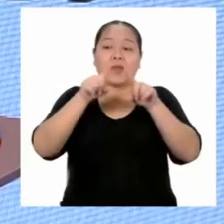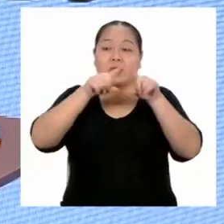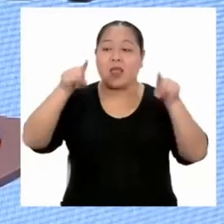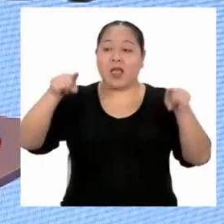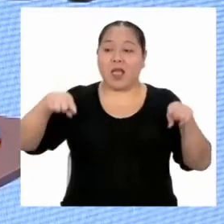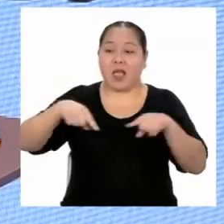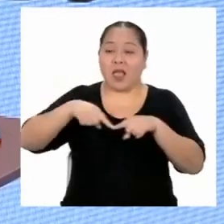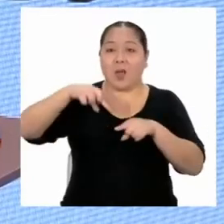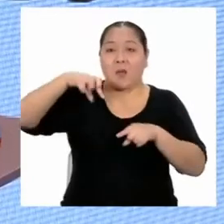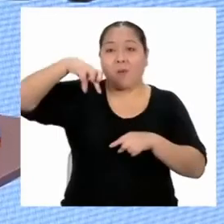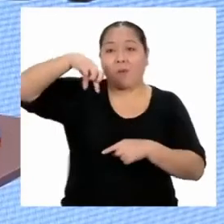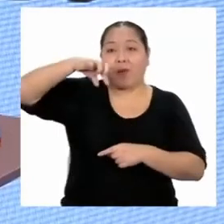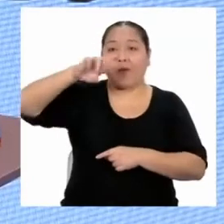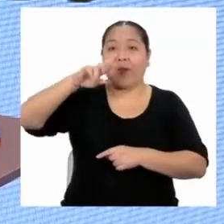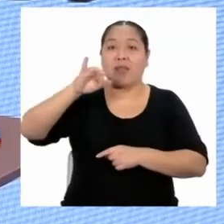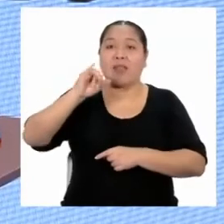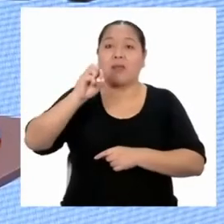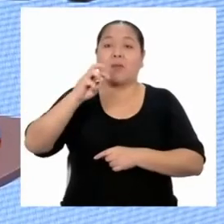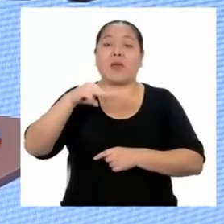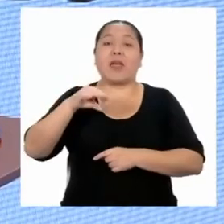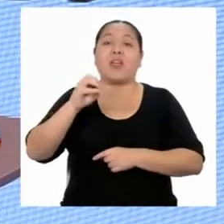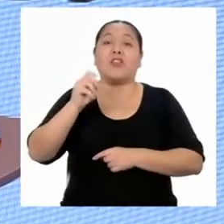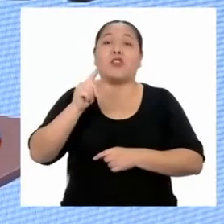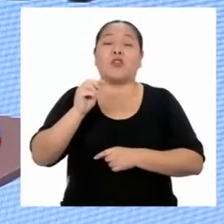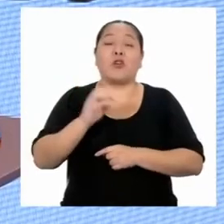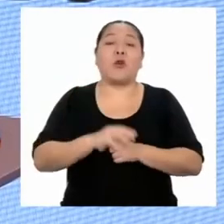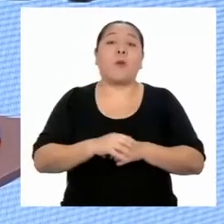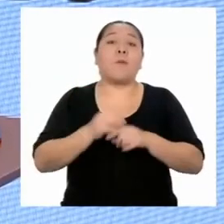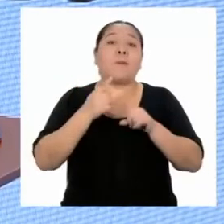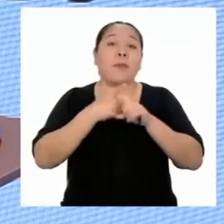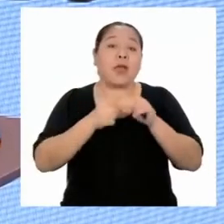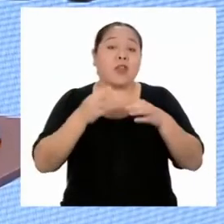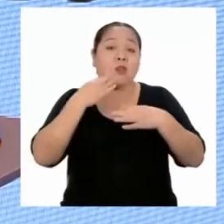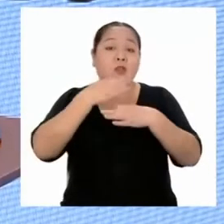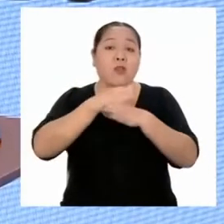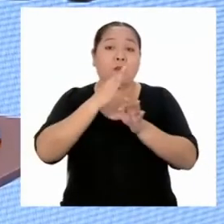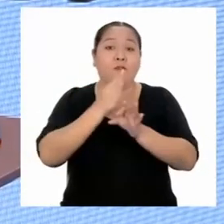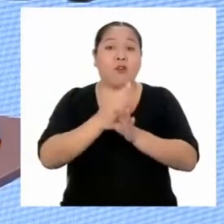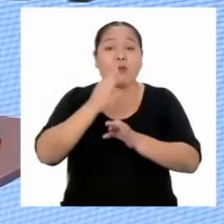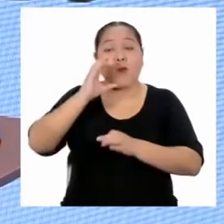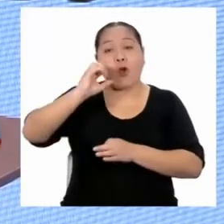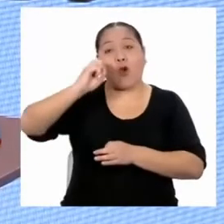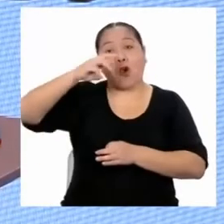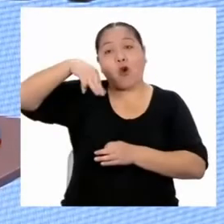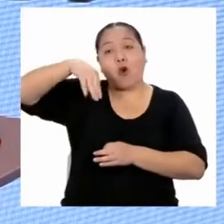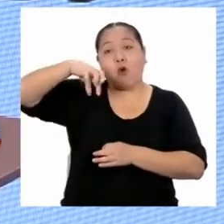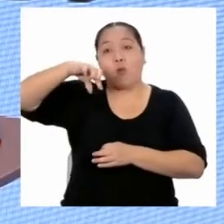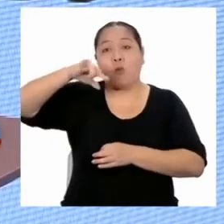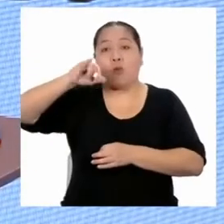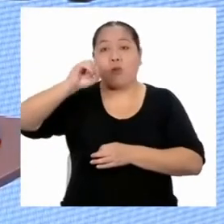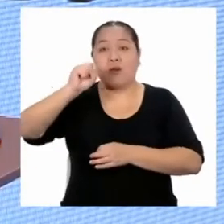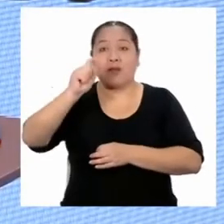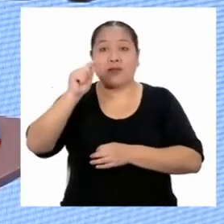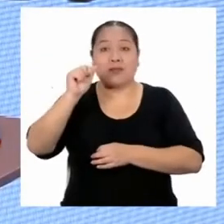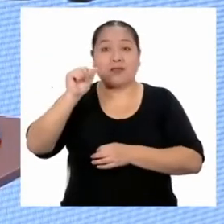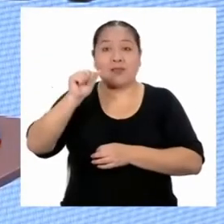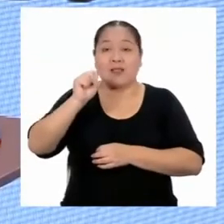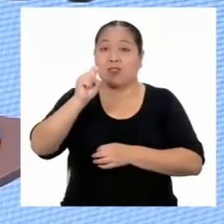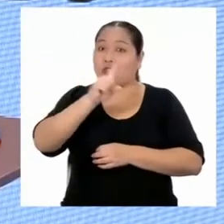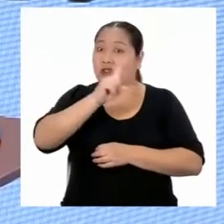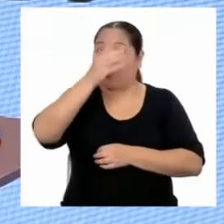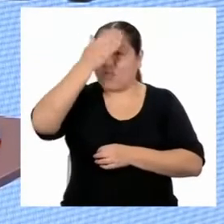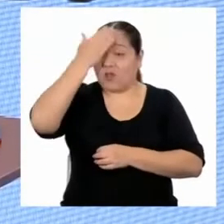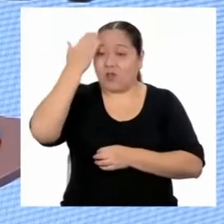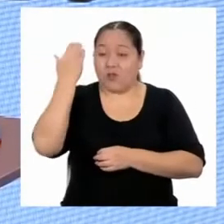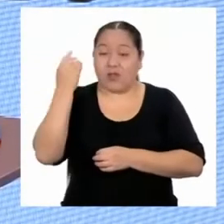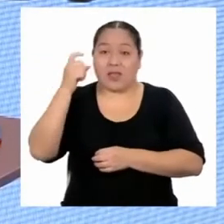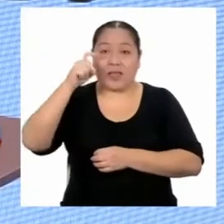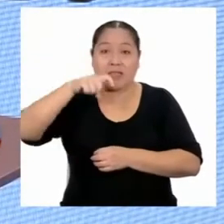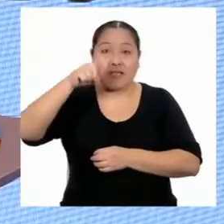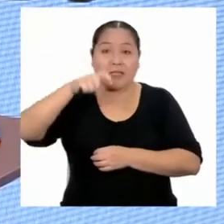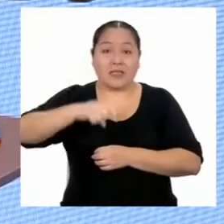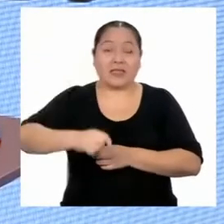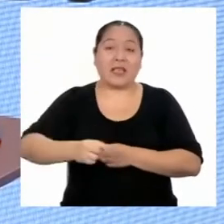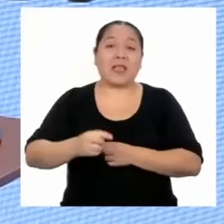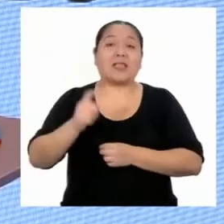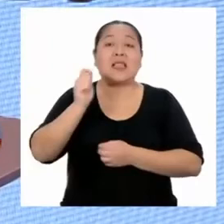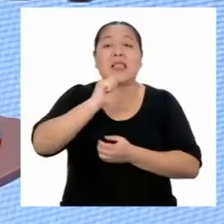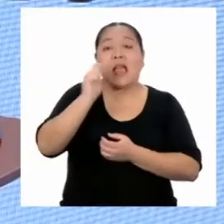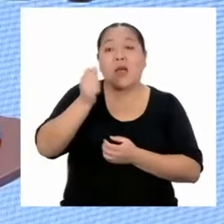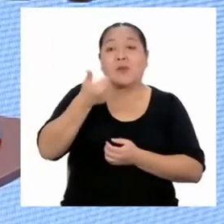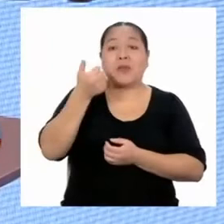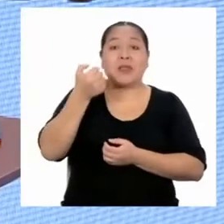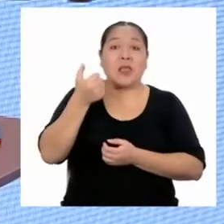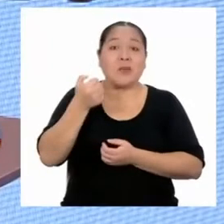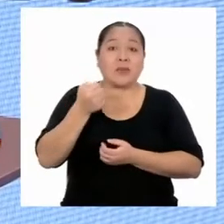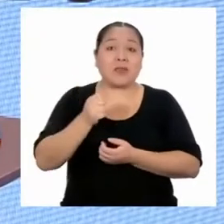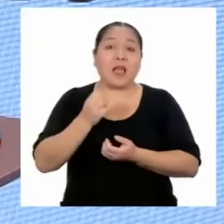compuestas. Antes de empezar, no te olvides de tener listo el material que siempre utilizamos, lápiz o lapicero y algunas